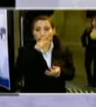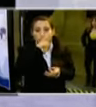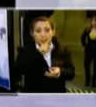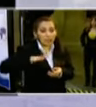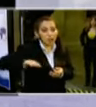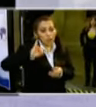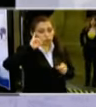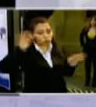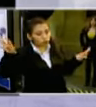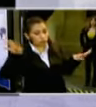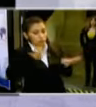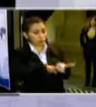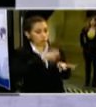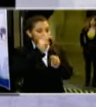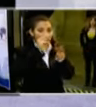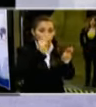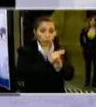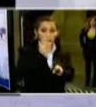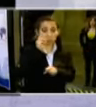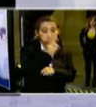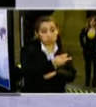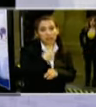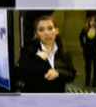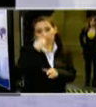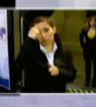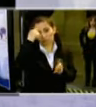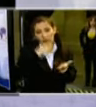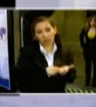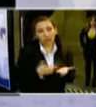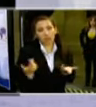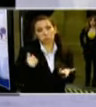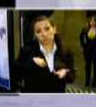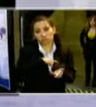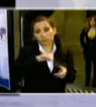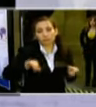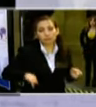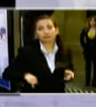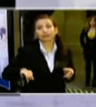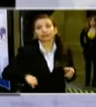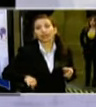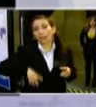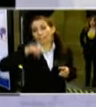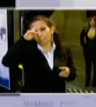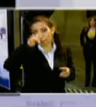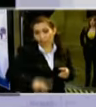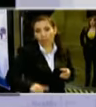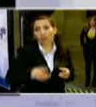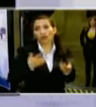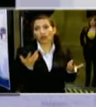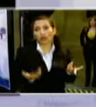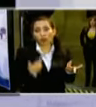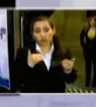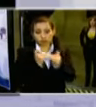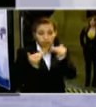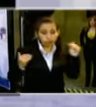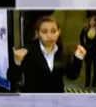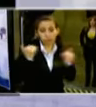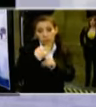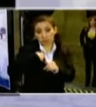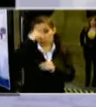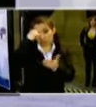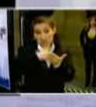la imagen de México y el mundo. Y yo creo que todos estamos interesados en que México salga adelante. Yo